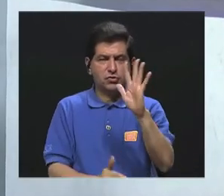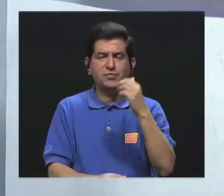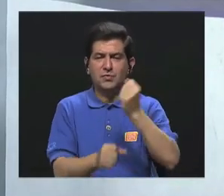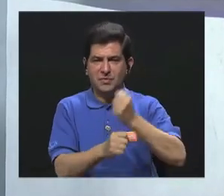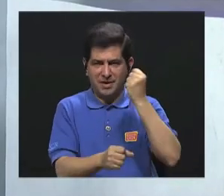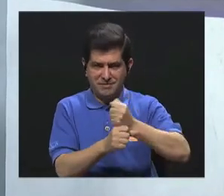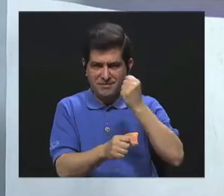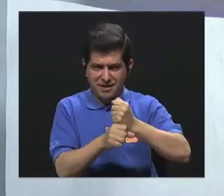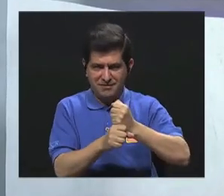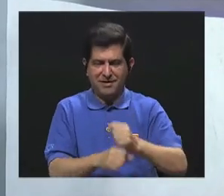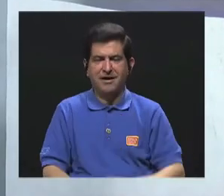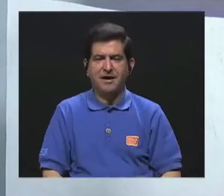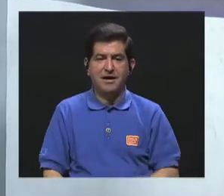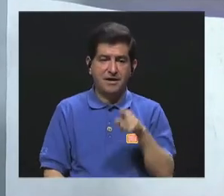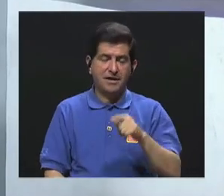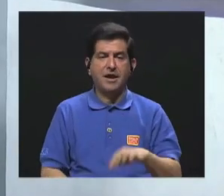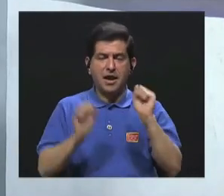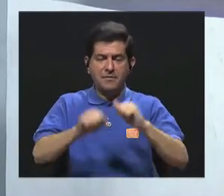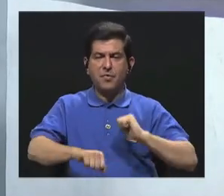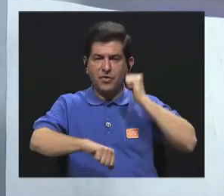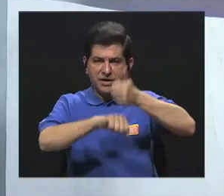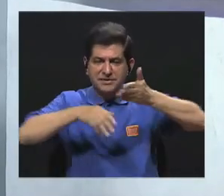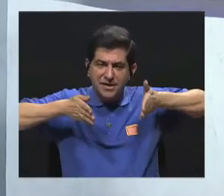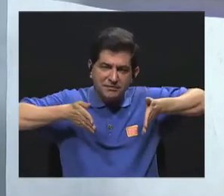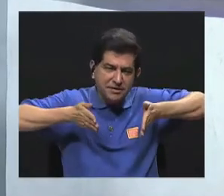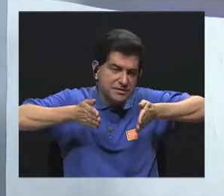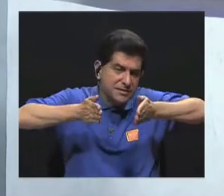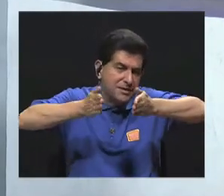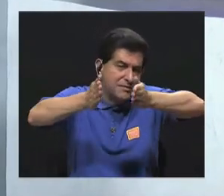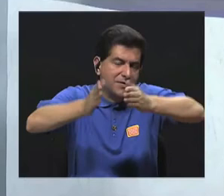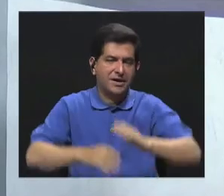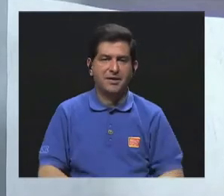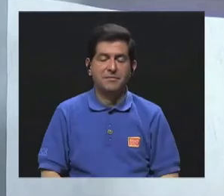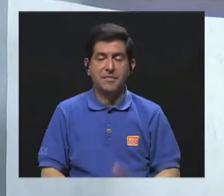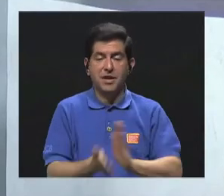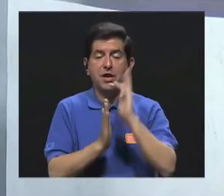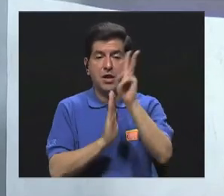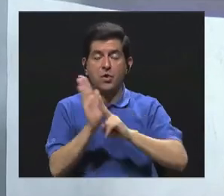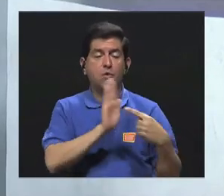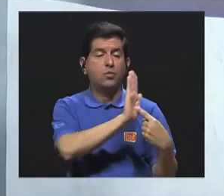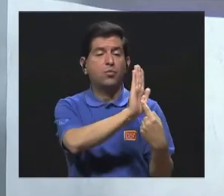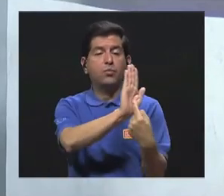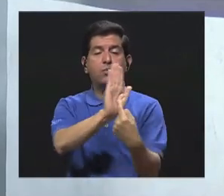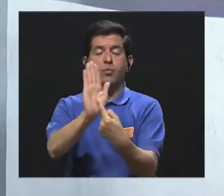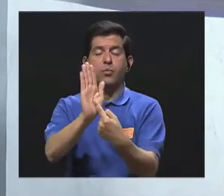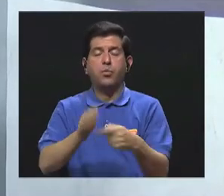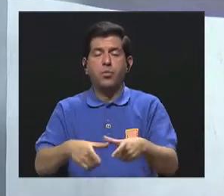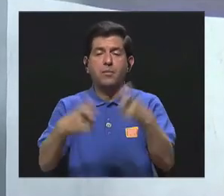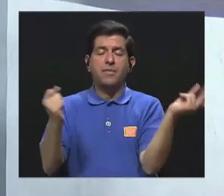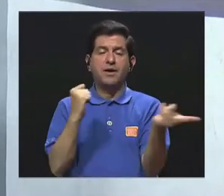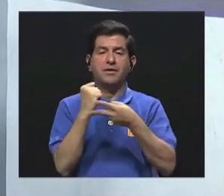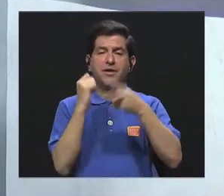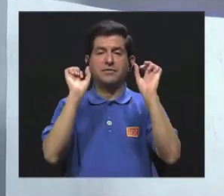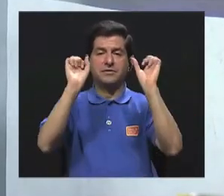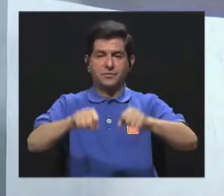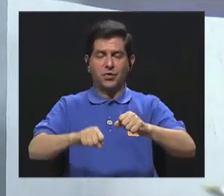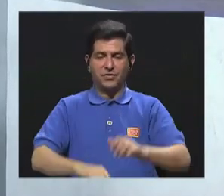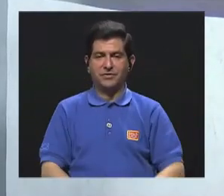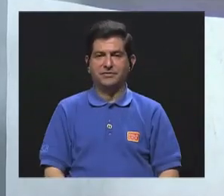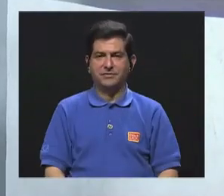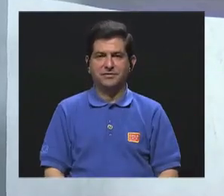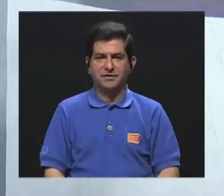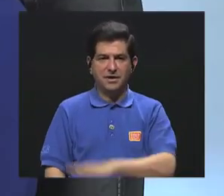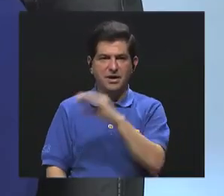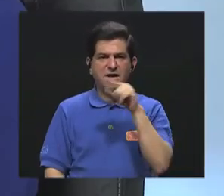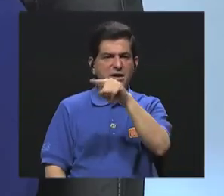trabajar en trazar esas rutas y que el documental pueda verse la mayor cantidad de veces posible. ¿Y qué pasa? ¿Qué